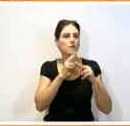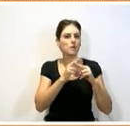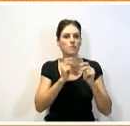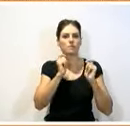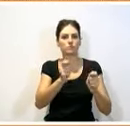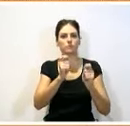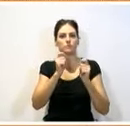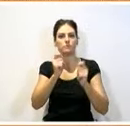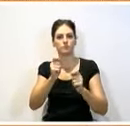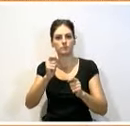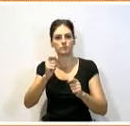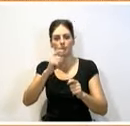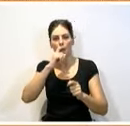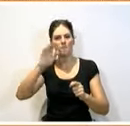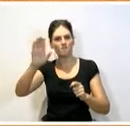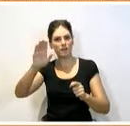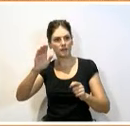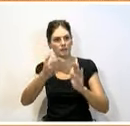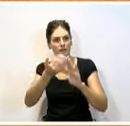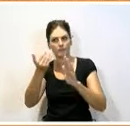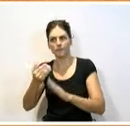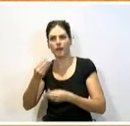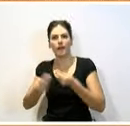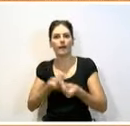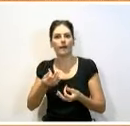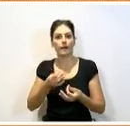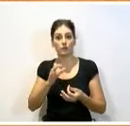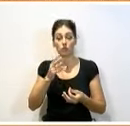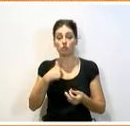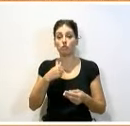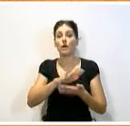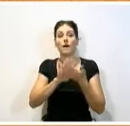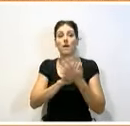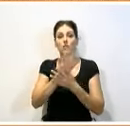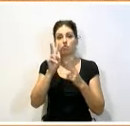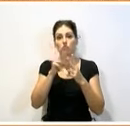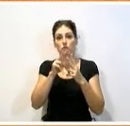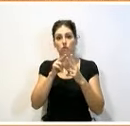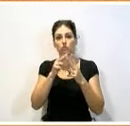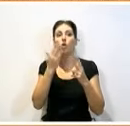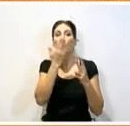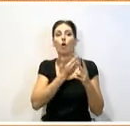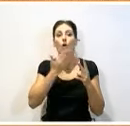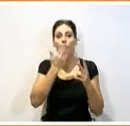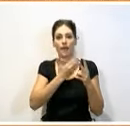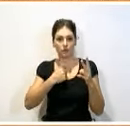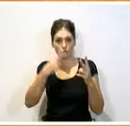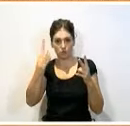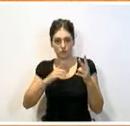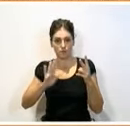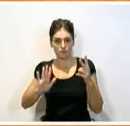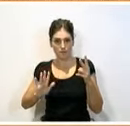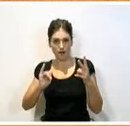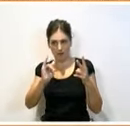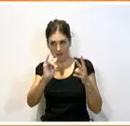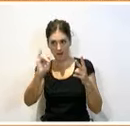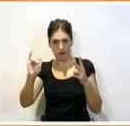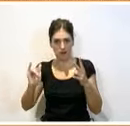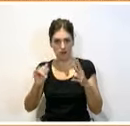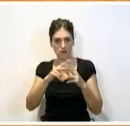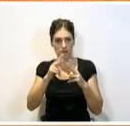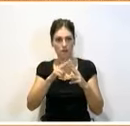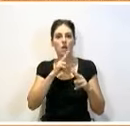líderes franquistas en nuestra comunidad? Voy a hablar de dos colegios, al menos, que yo sepa, hay en nuestra comunidad con el